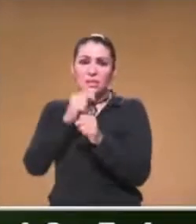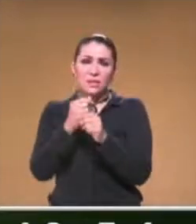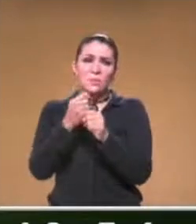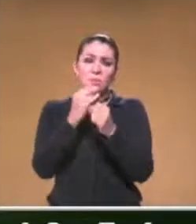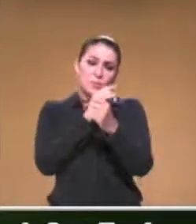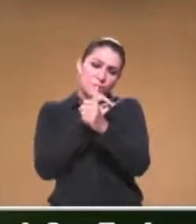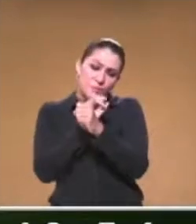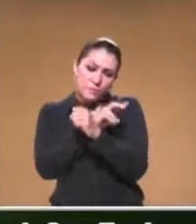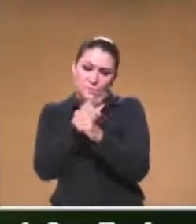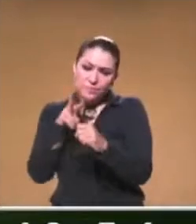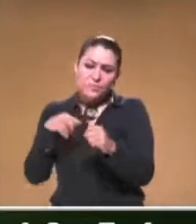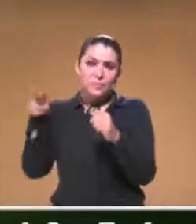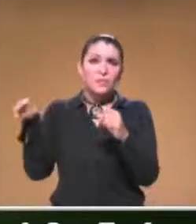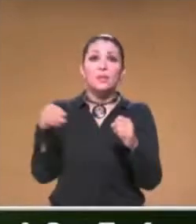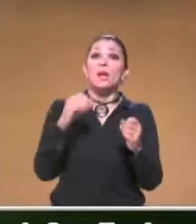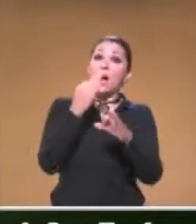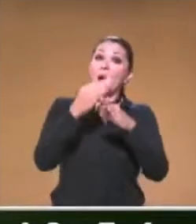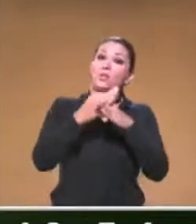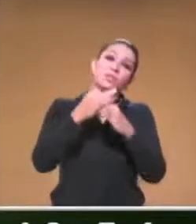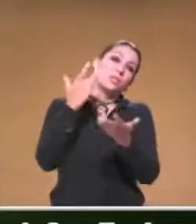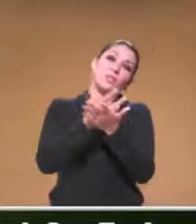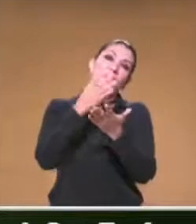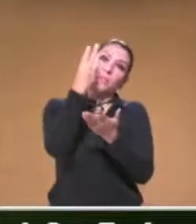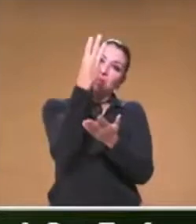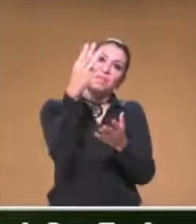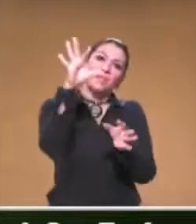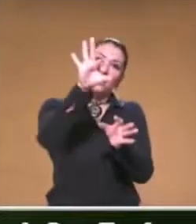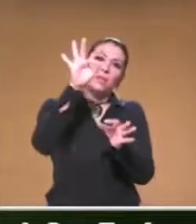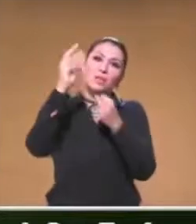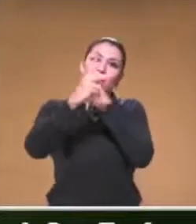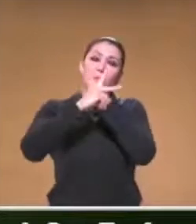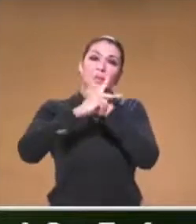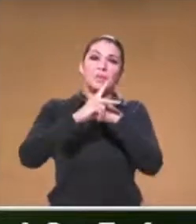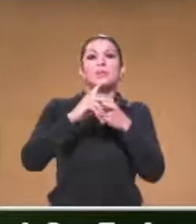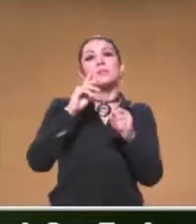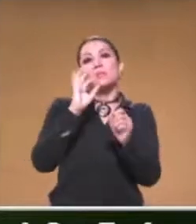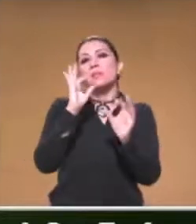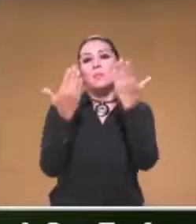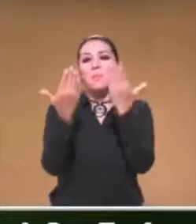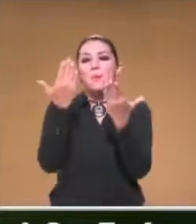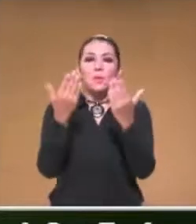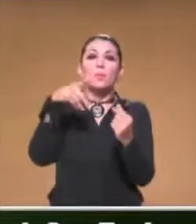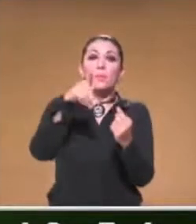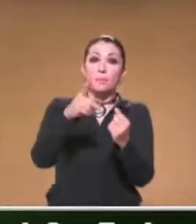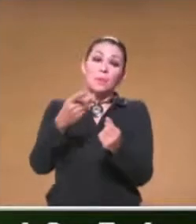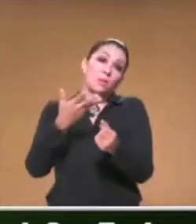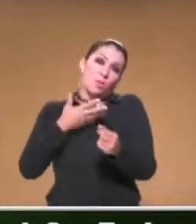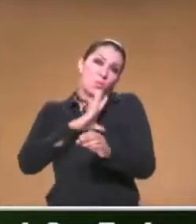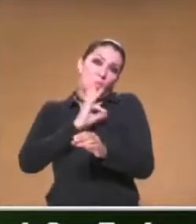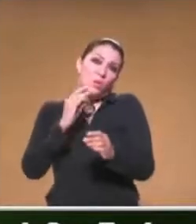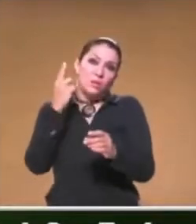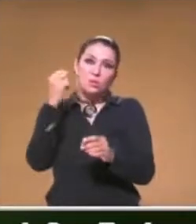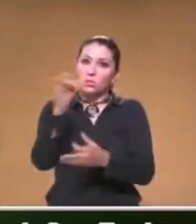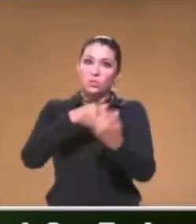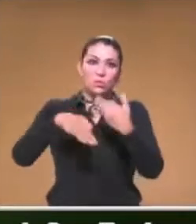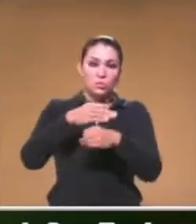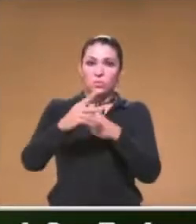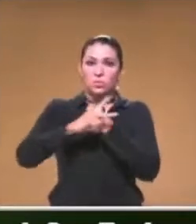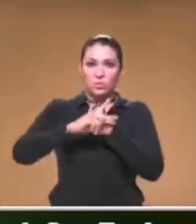un repaso. Recuerda que a lo largo de las semanas de repaso estuviste revisando estos contenidos.